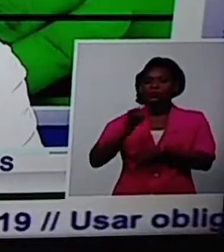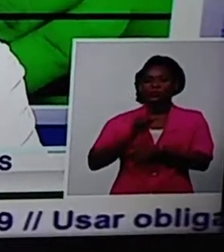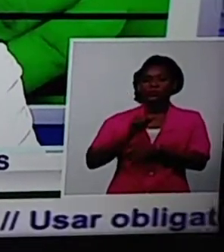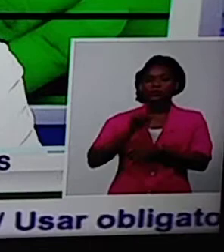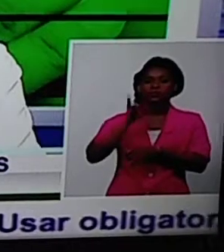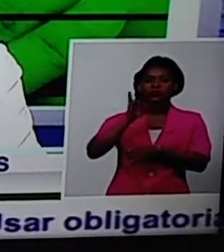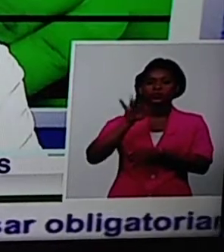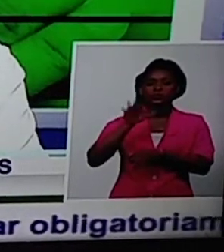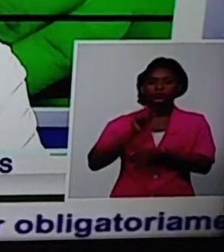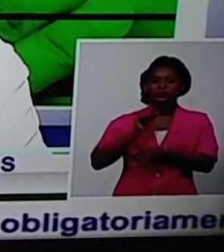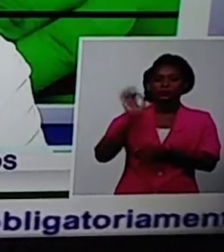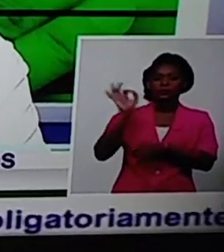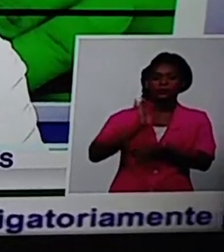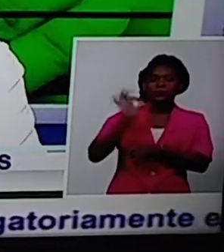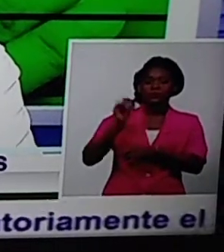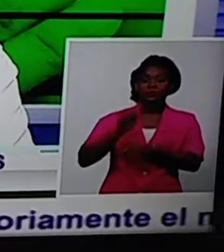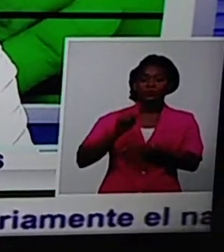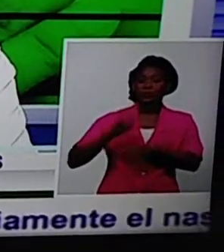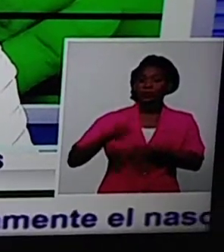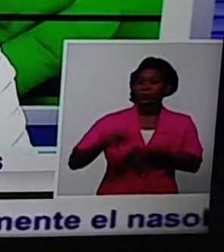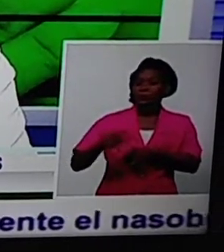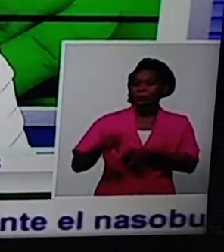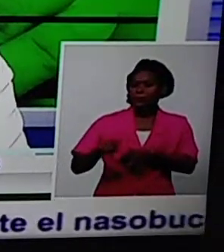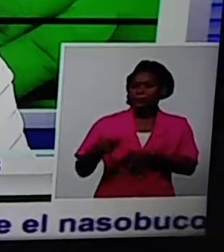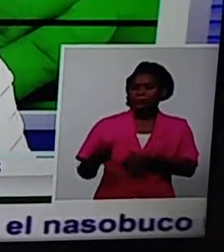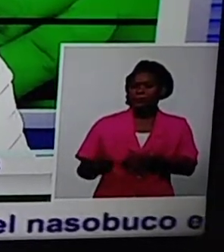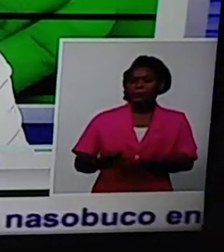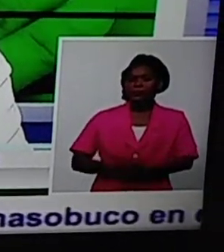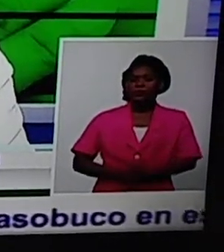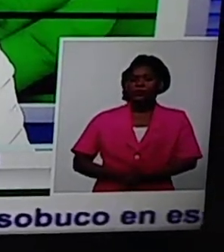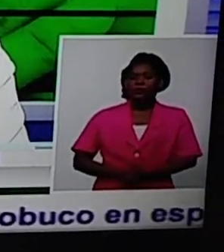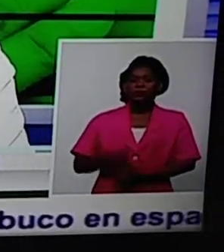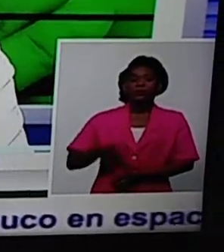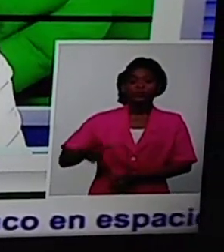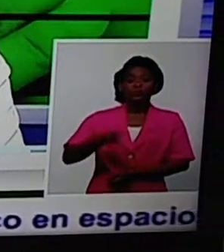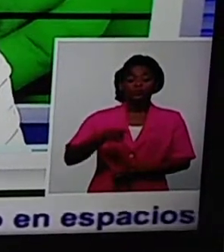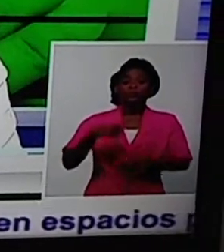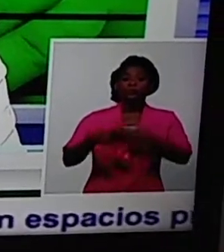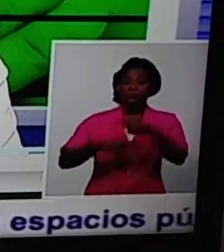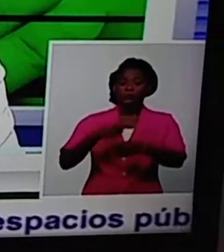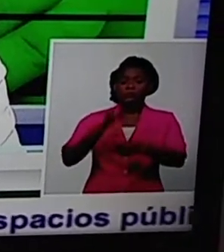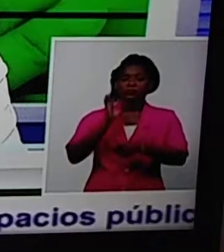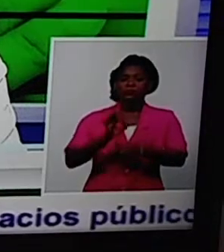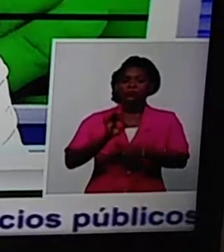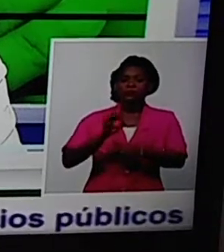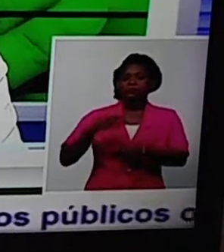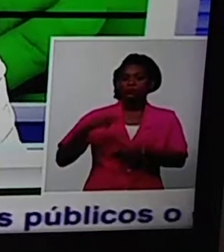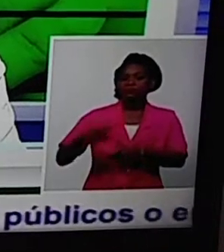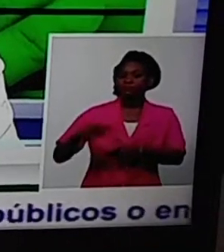comparación con el día anterior es igual la diferencia de cuatro plazos